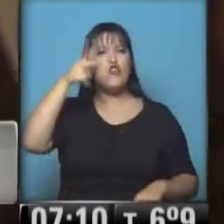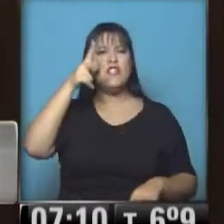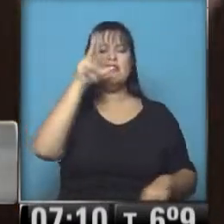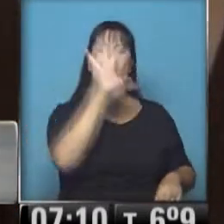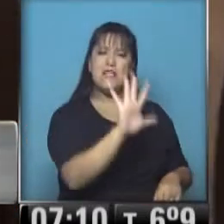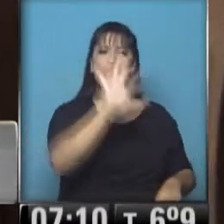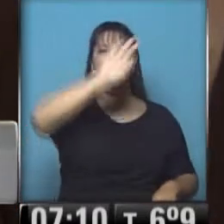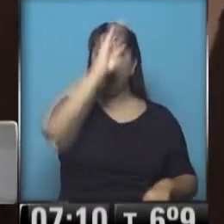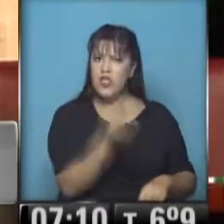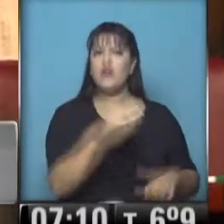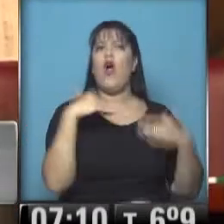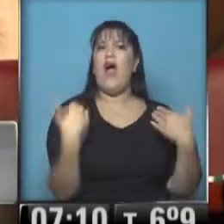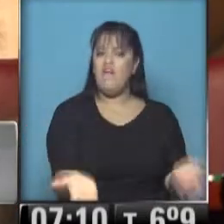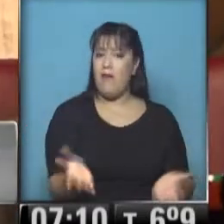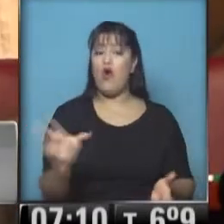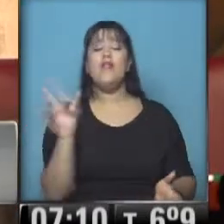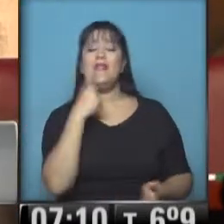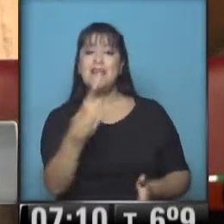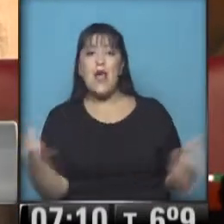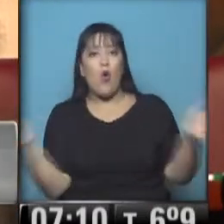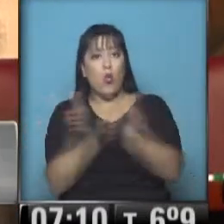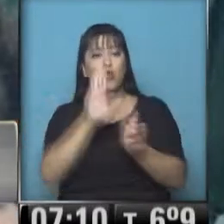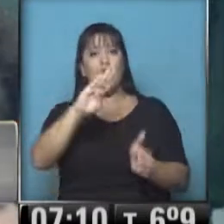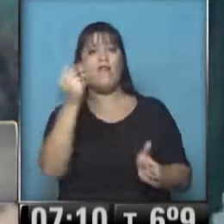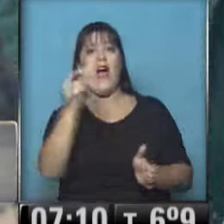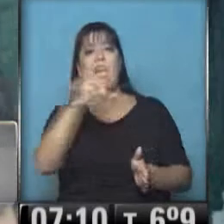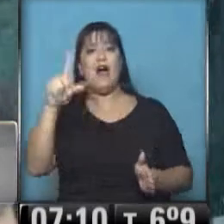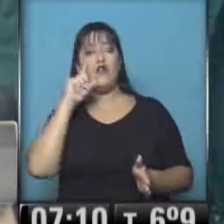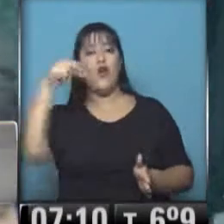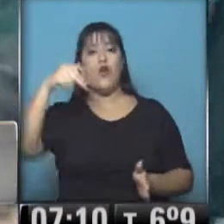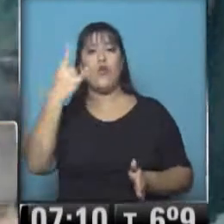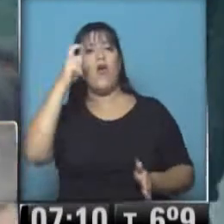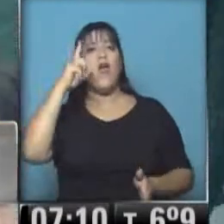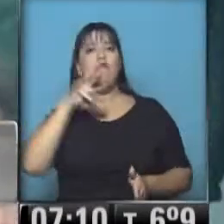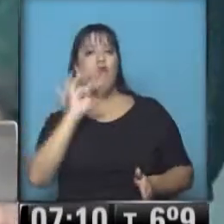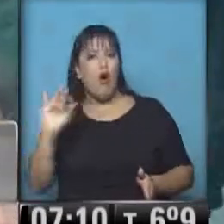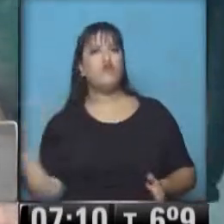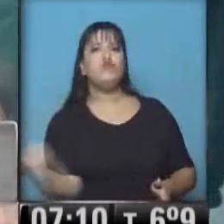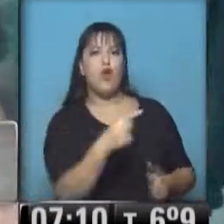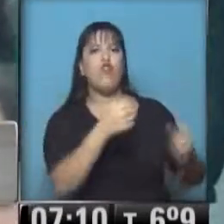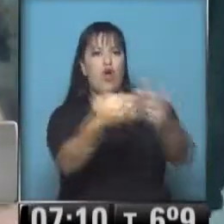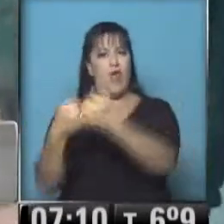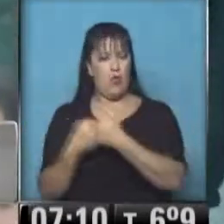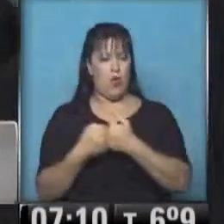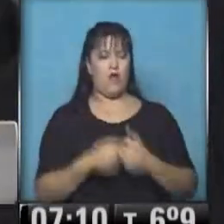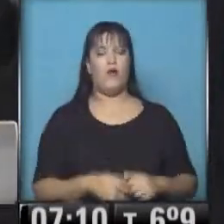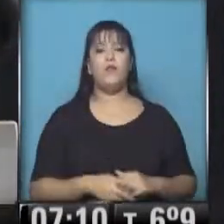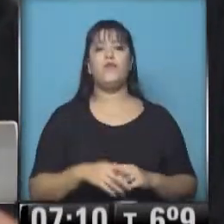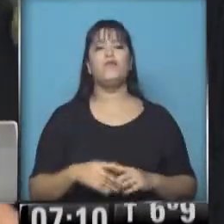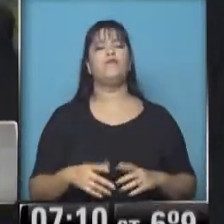y decía que junto a barrionuevo habían interpretado de la bronca de la gente hacer un profundo agradecimiento